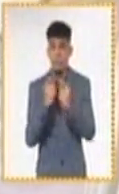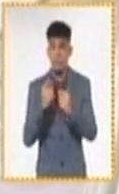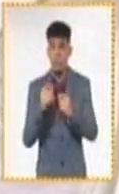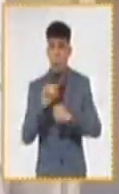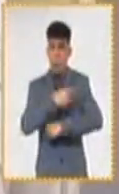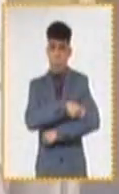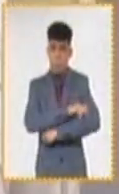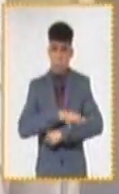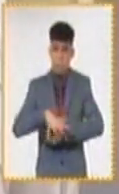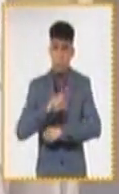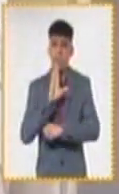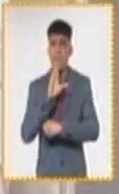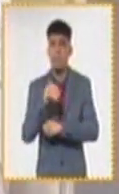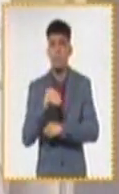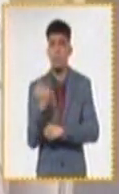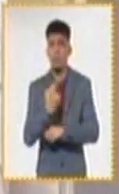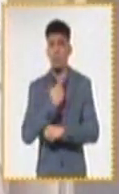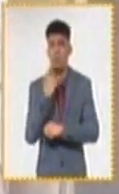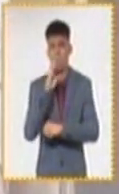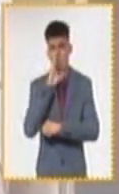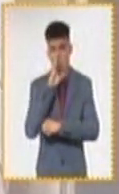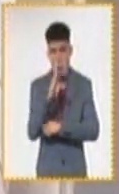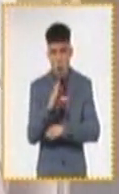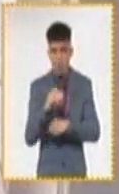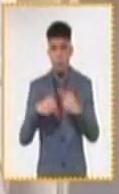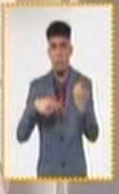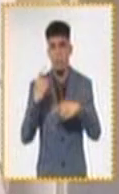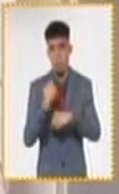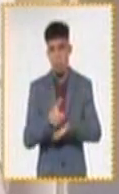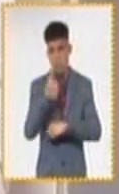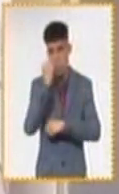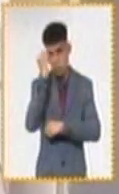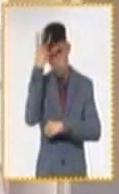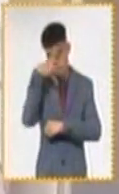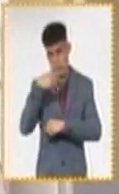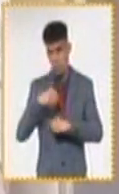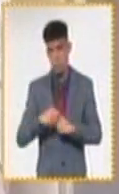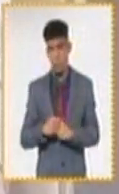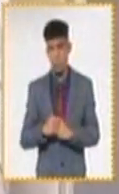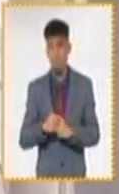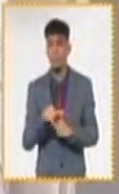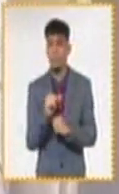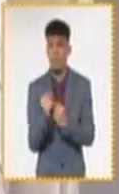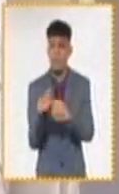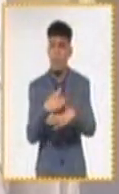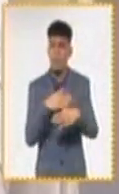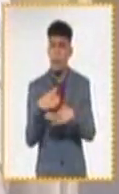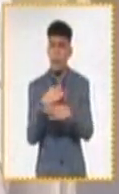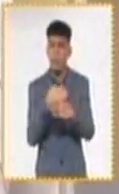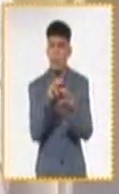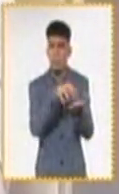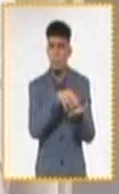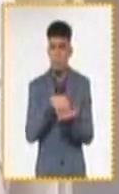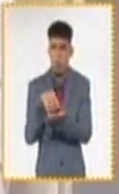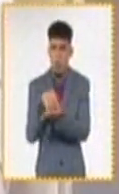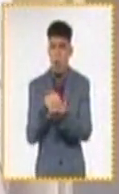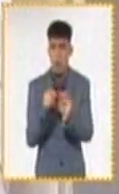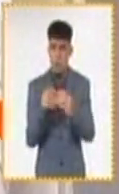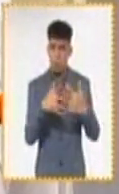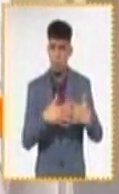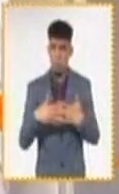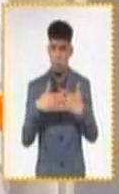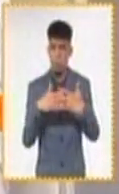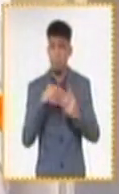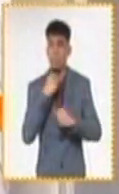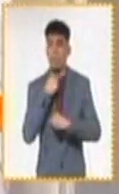Forum que están dando una batalla muy valiente contra el acoso de los servicios de